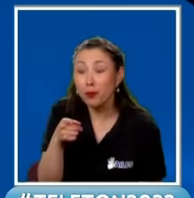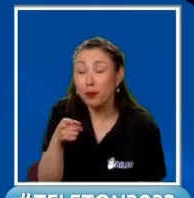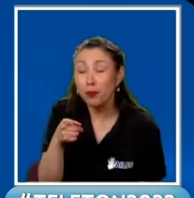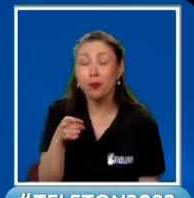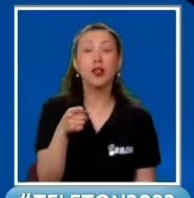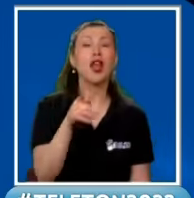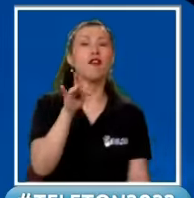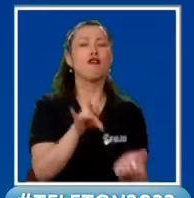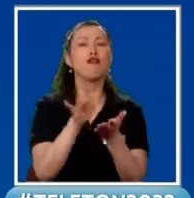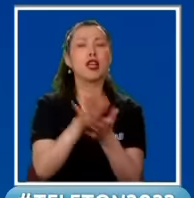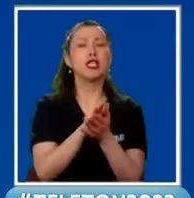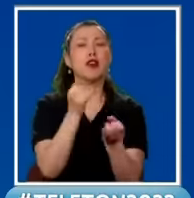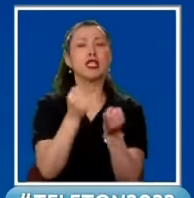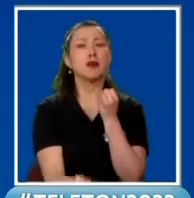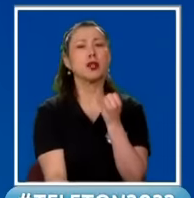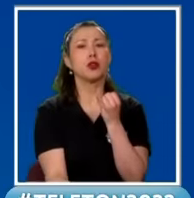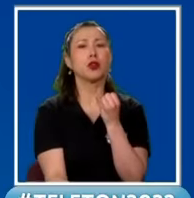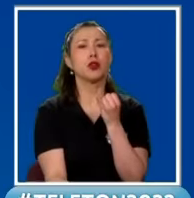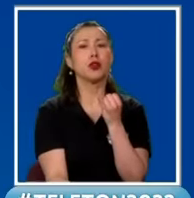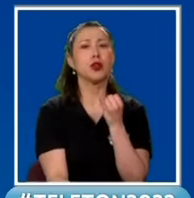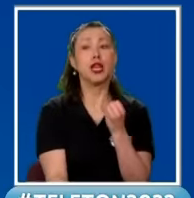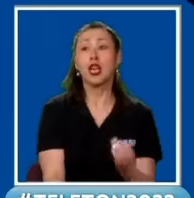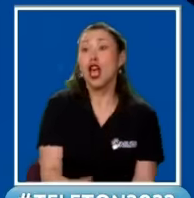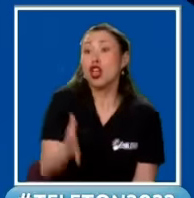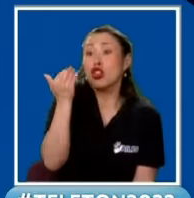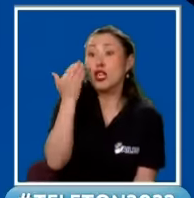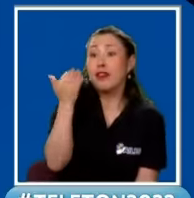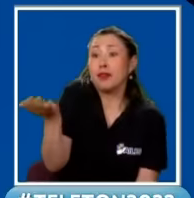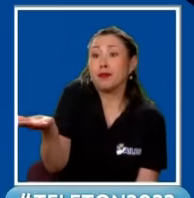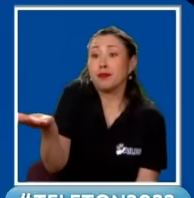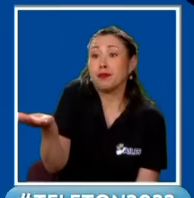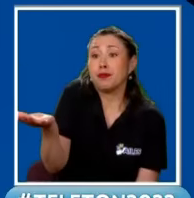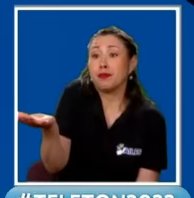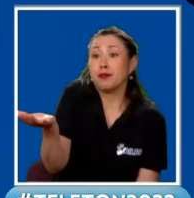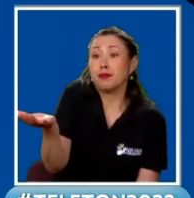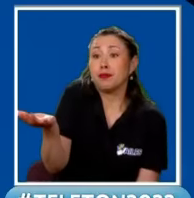Fecha de expiración. ¡No se sabe!